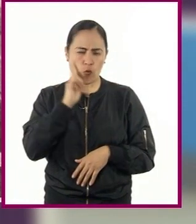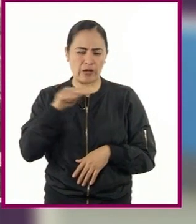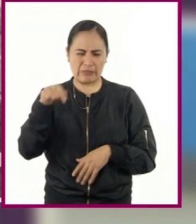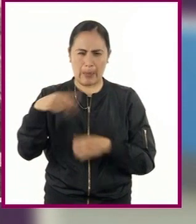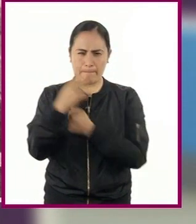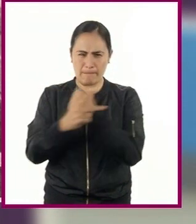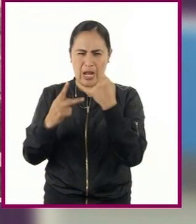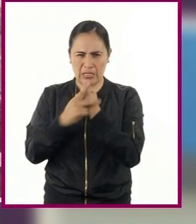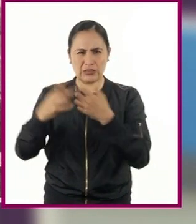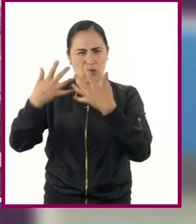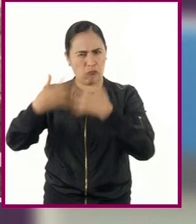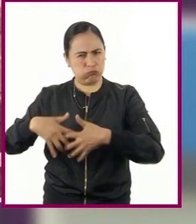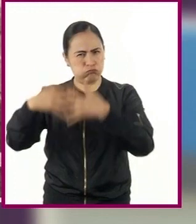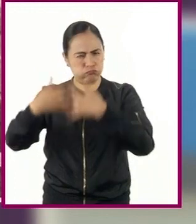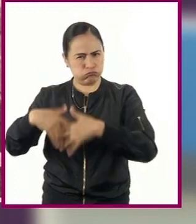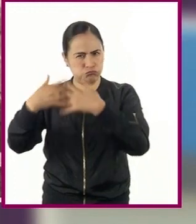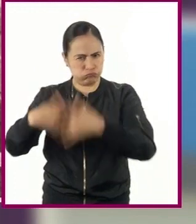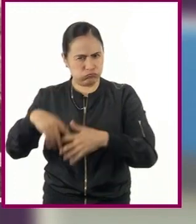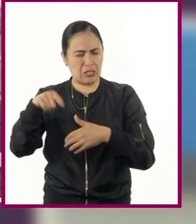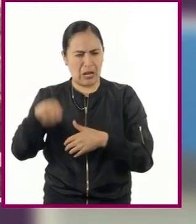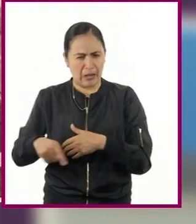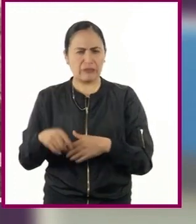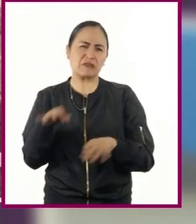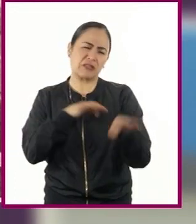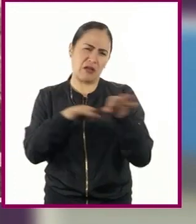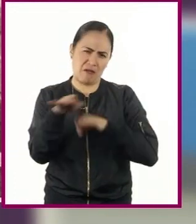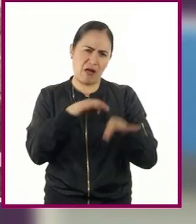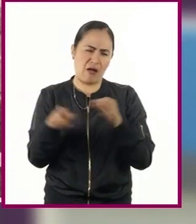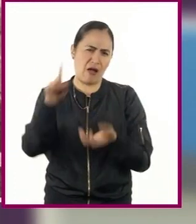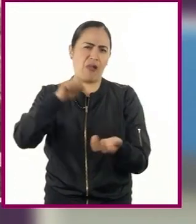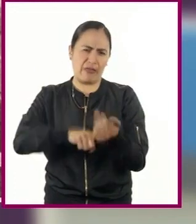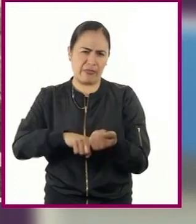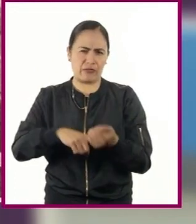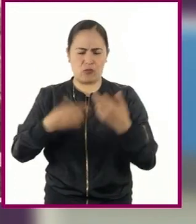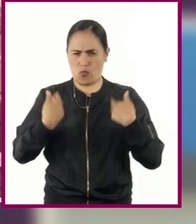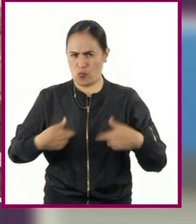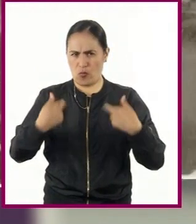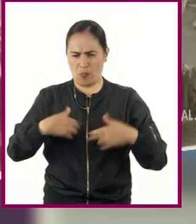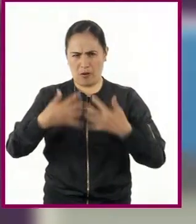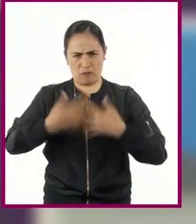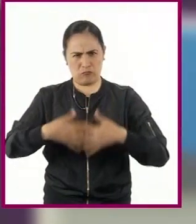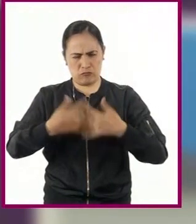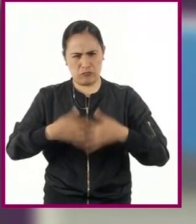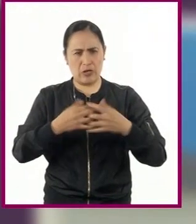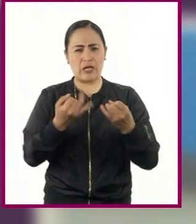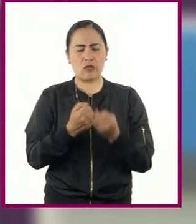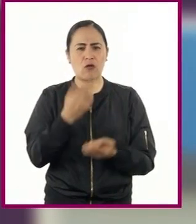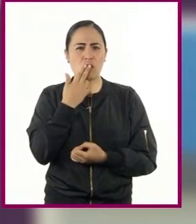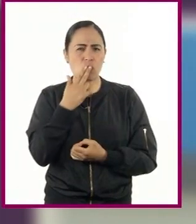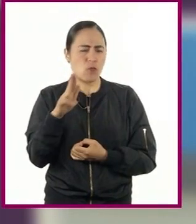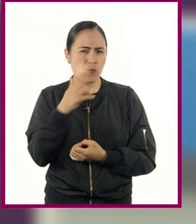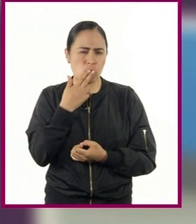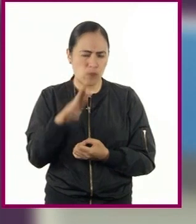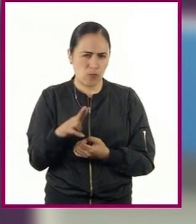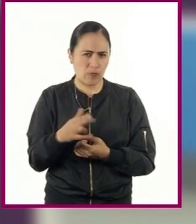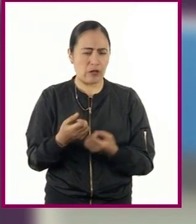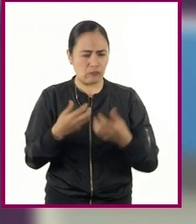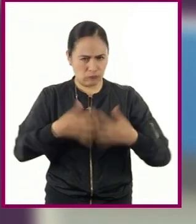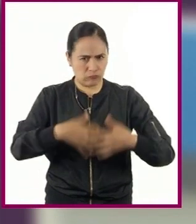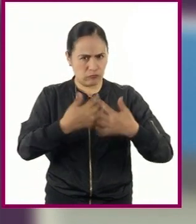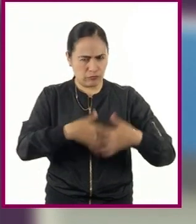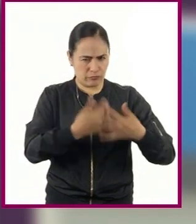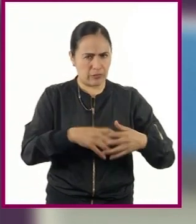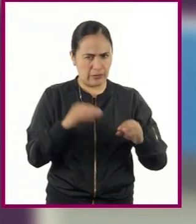más industrializados, ya trabajaban en fábricas textiles y en la confección de cigarros. Algunas pioneras habían incursionado